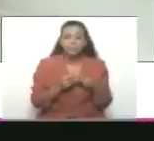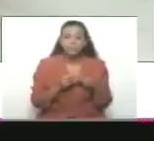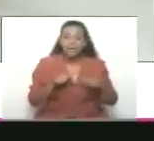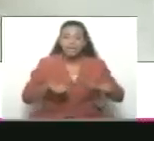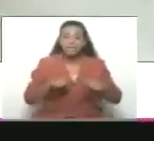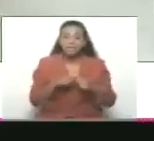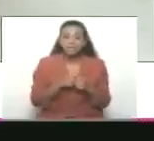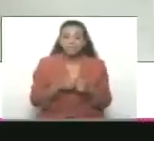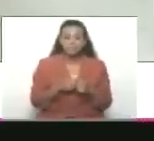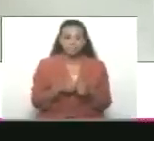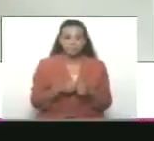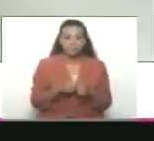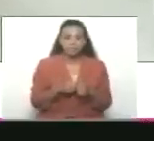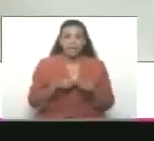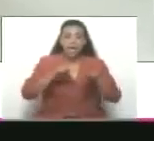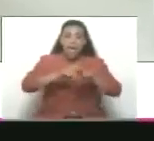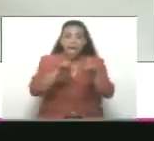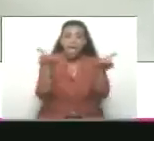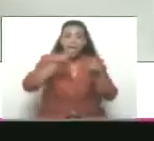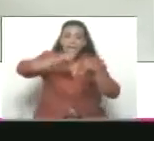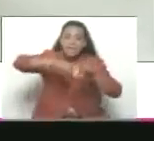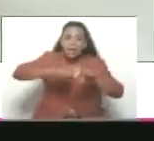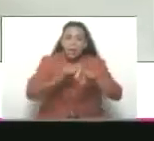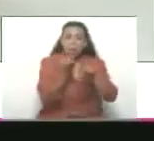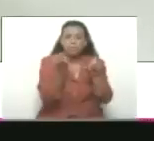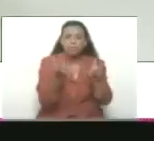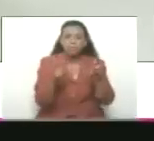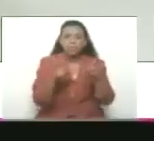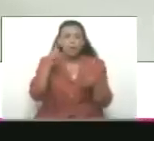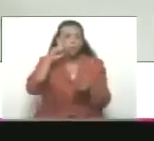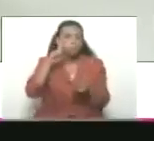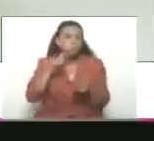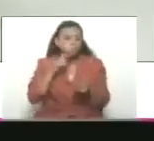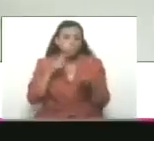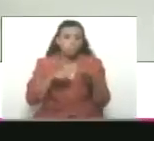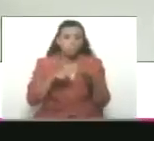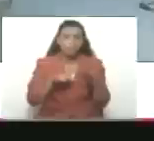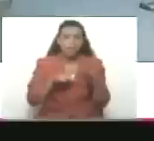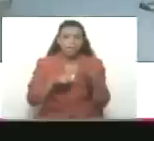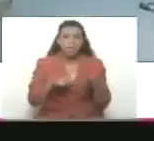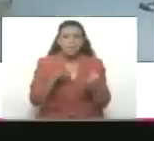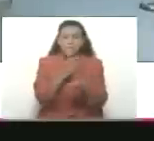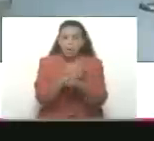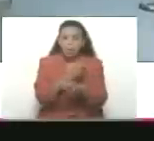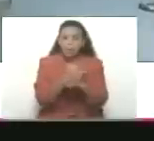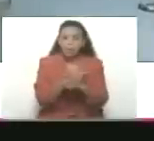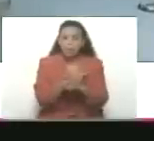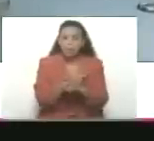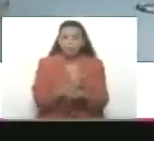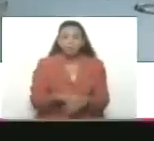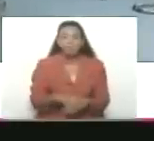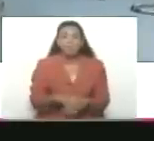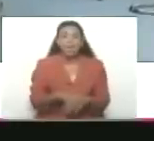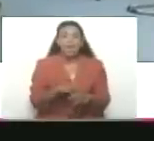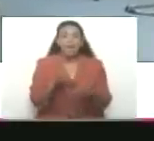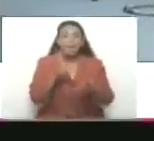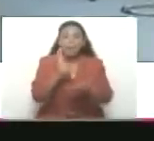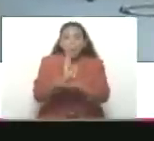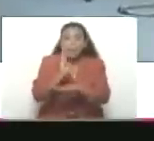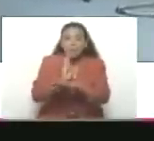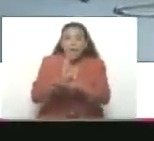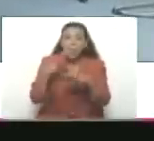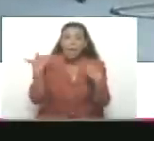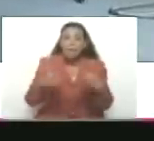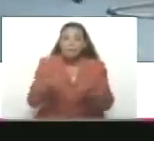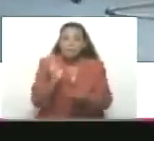de no ginecología ostetricia y como lo es traumatología nuestra terapia intensiva neonatal totalmente